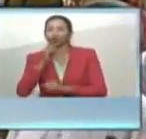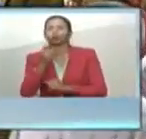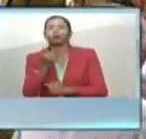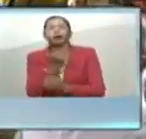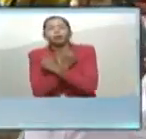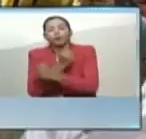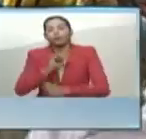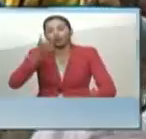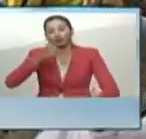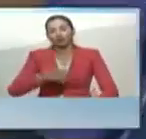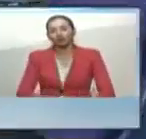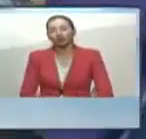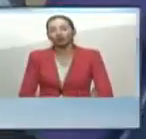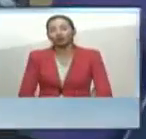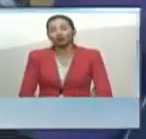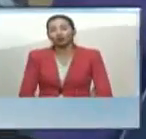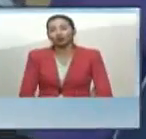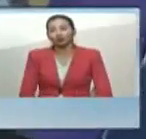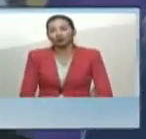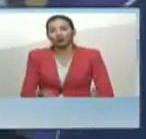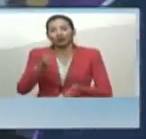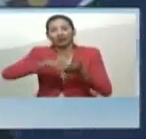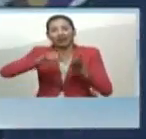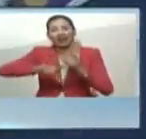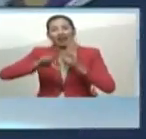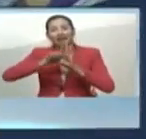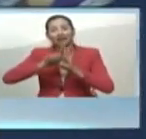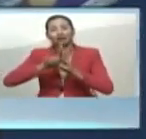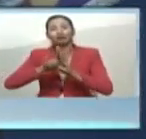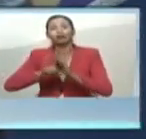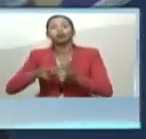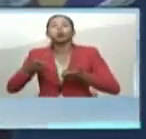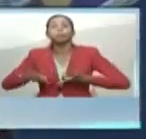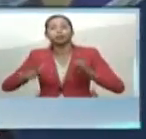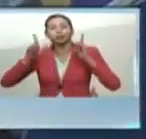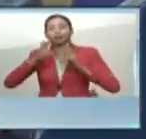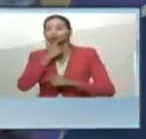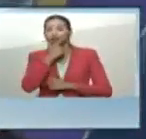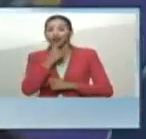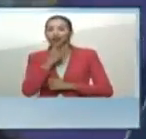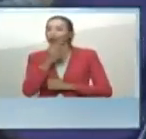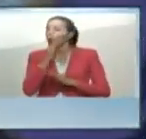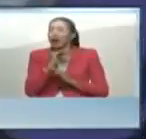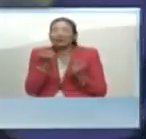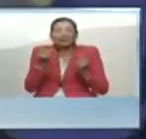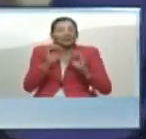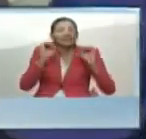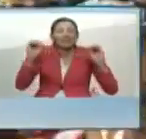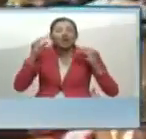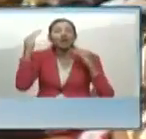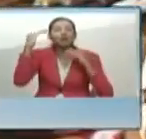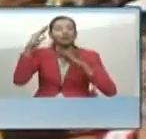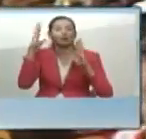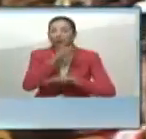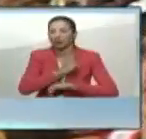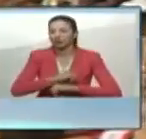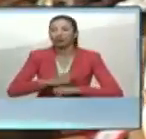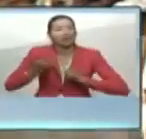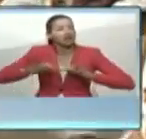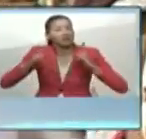o incluso una ley que nos permita a nosotros como Consejo Presidencial, sin limitación alguna, el